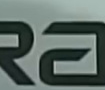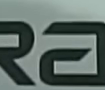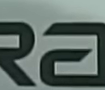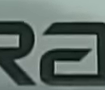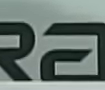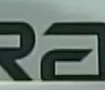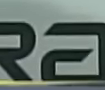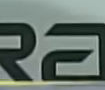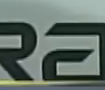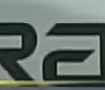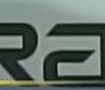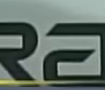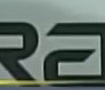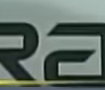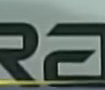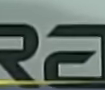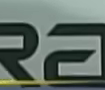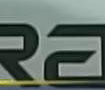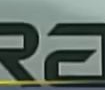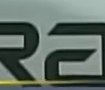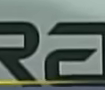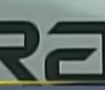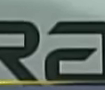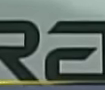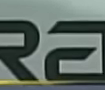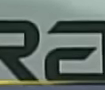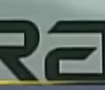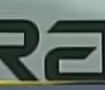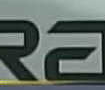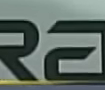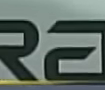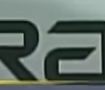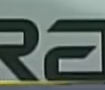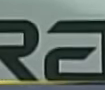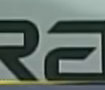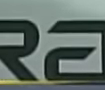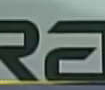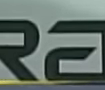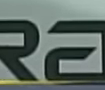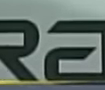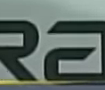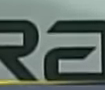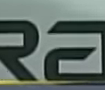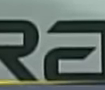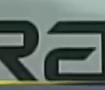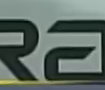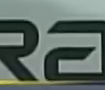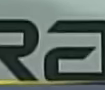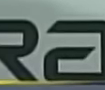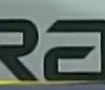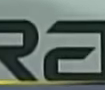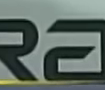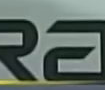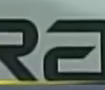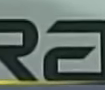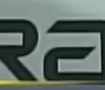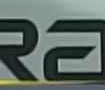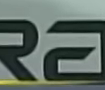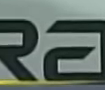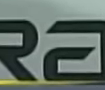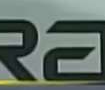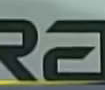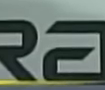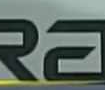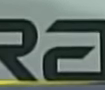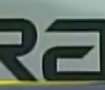puedan hacer la campaña también ante sus seguidores o sus amigos, para que puedan en